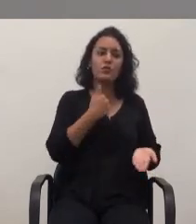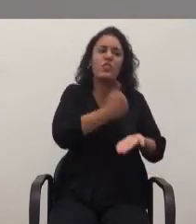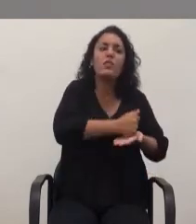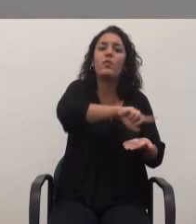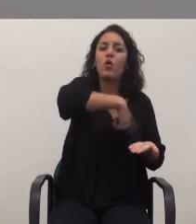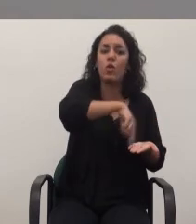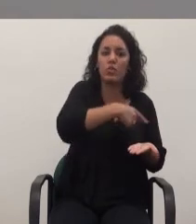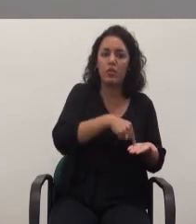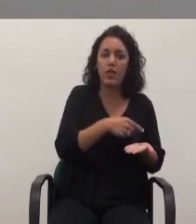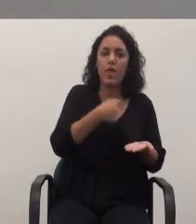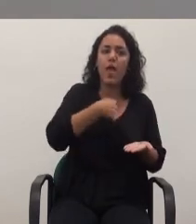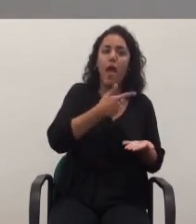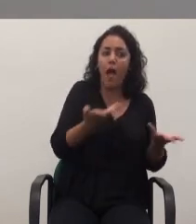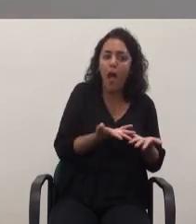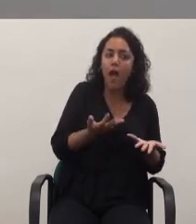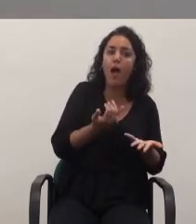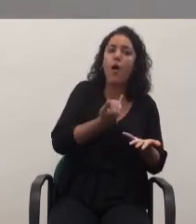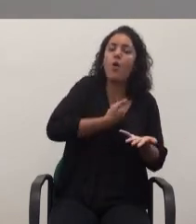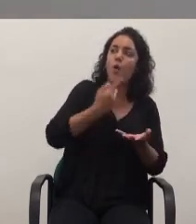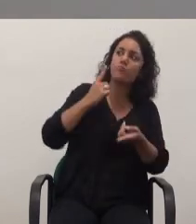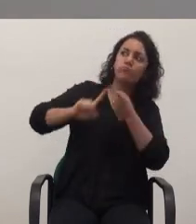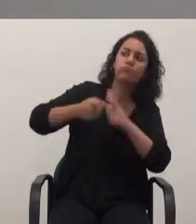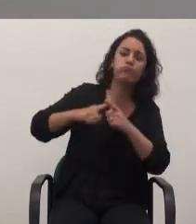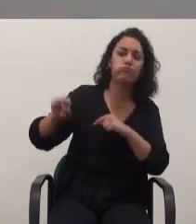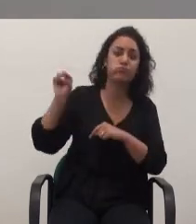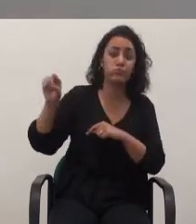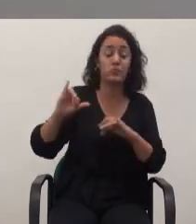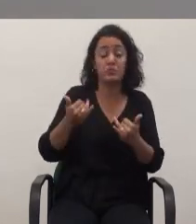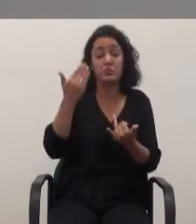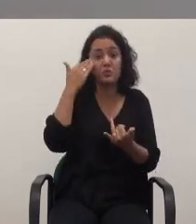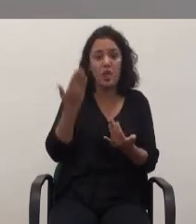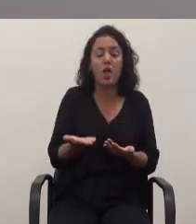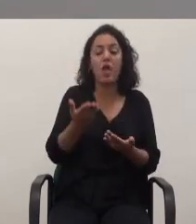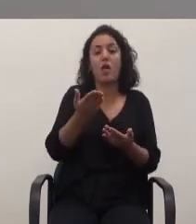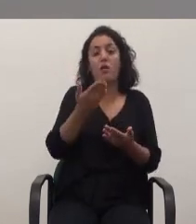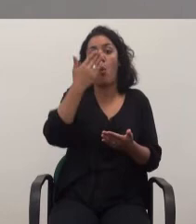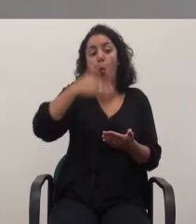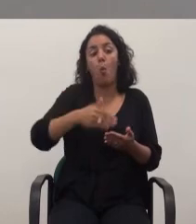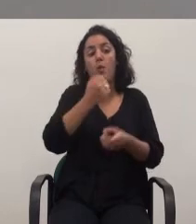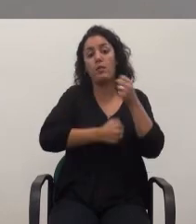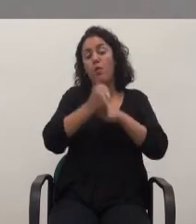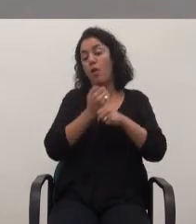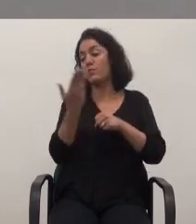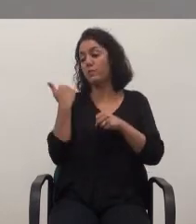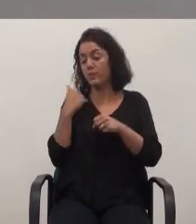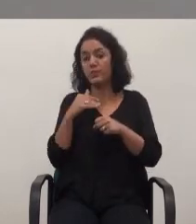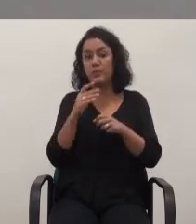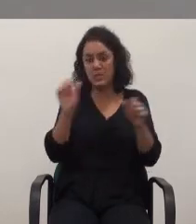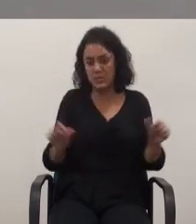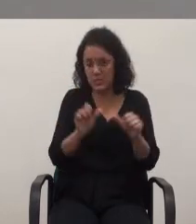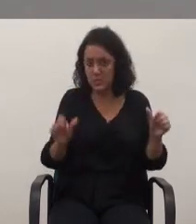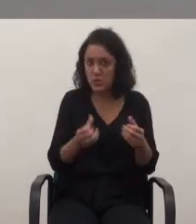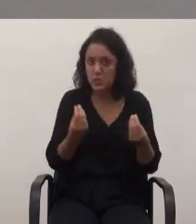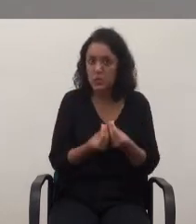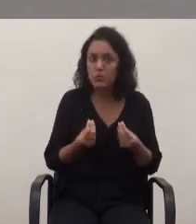sentido, me imagino, y también sé que mucho se ha hecho en los últimos años o en todos estos años, tener